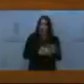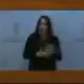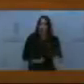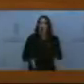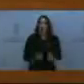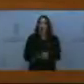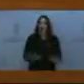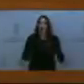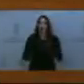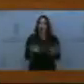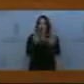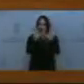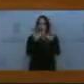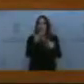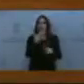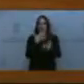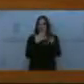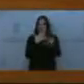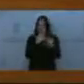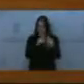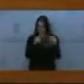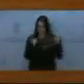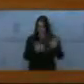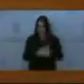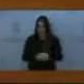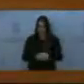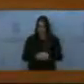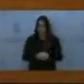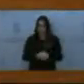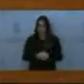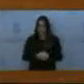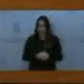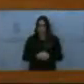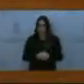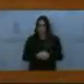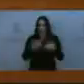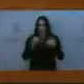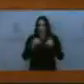ejemplo, 1. Jabalí.